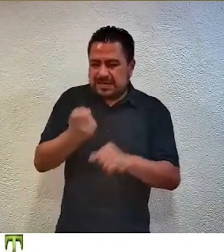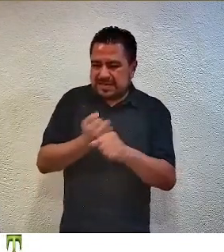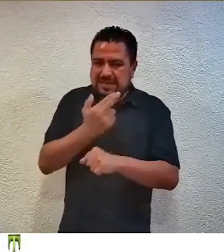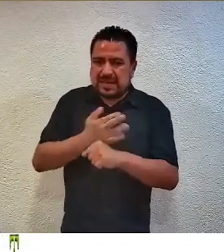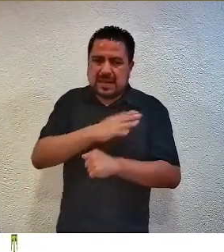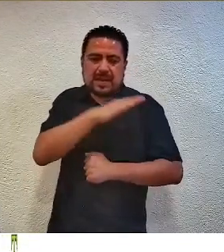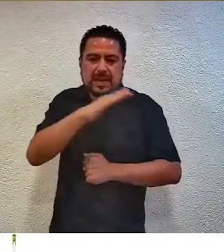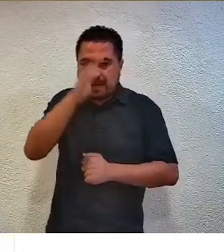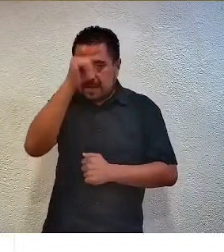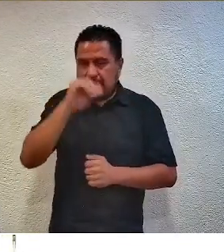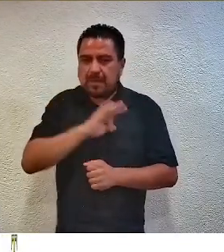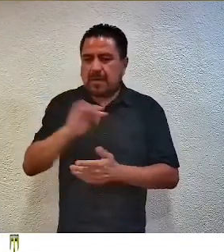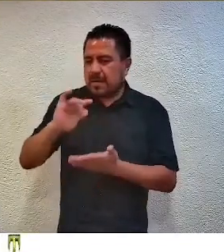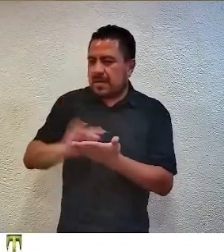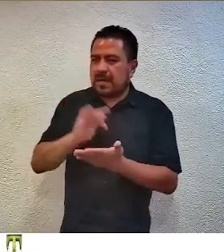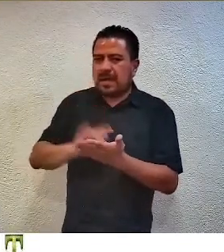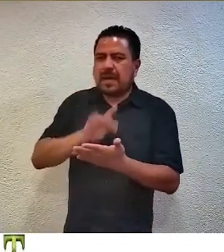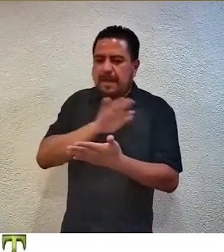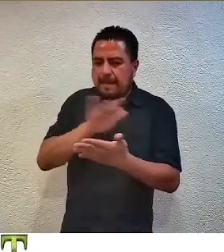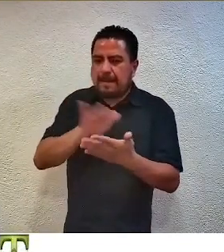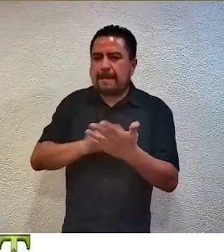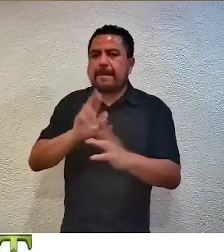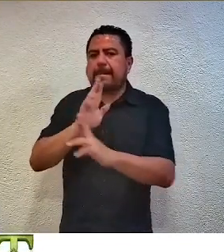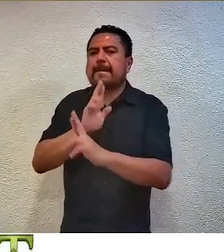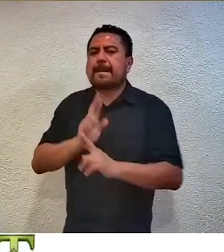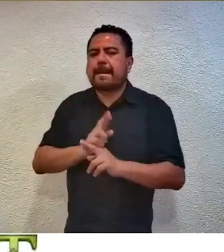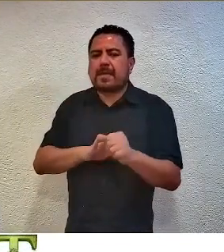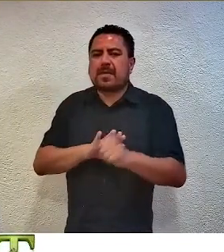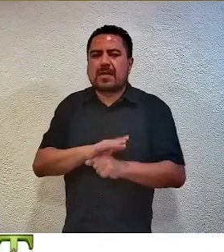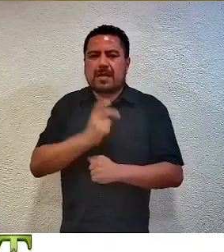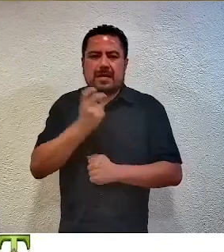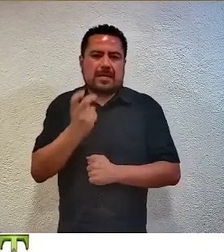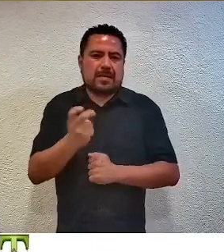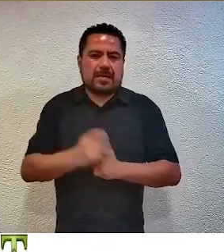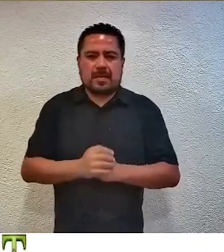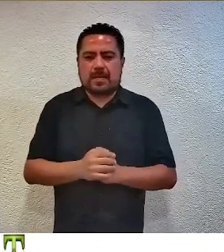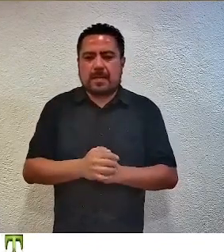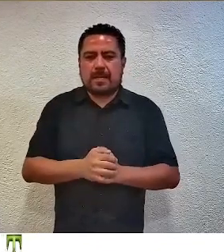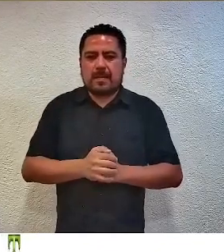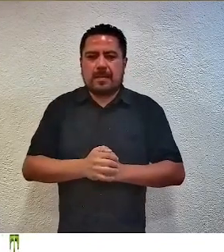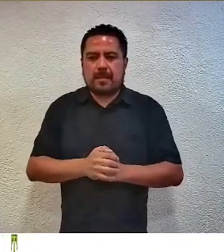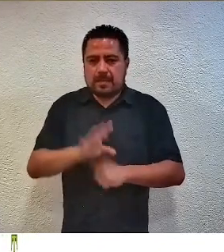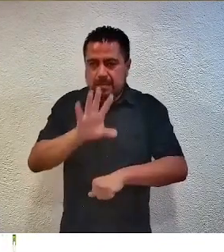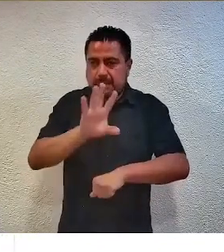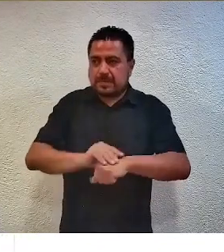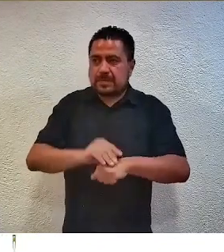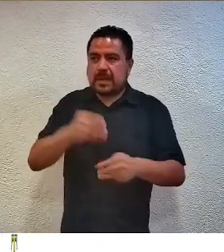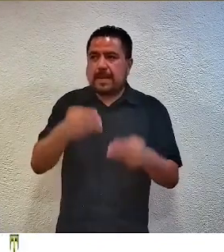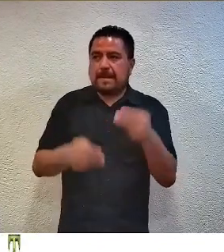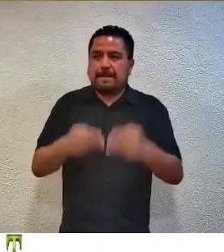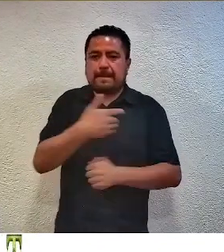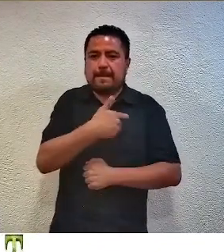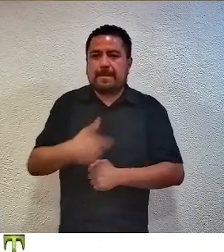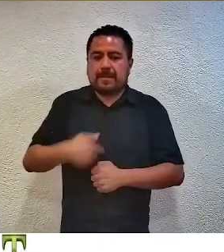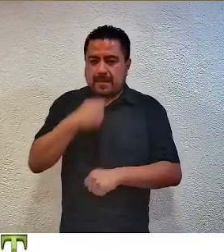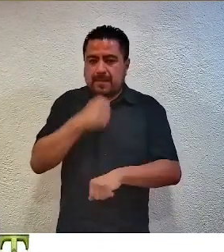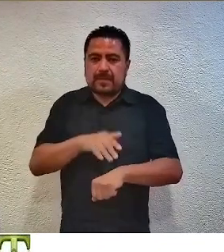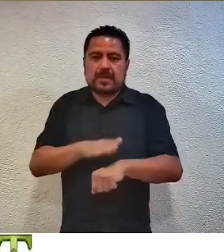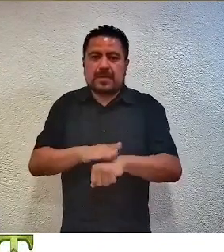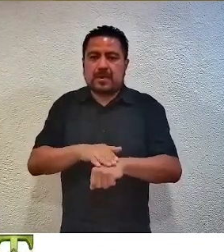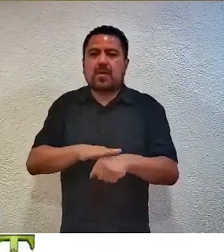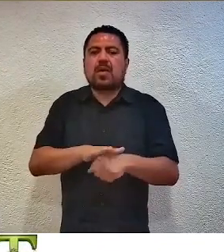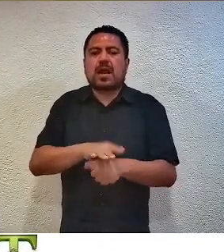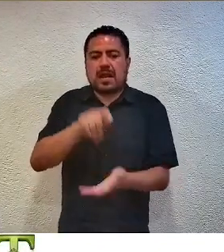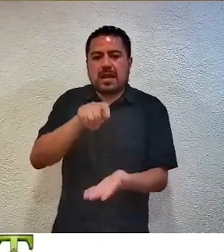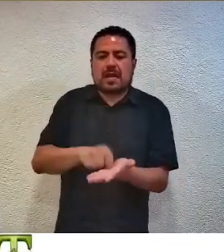general de Acuerdos, nos apoye con la cuenta y los resolutivos del mismo. Con su autorización, magistrada presidenta, doy cuenta con el proyecto de